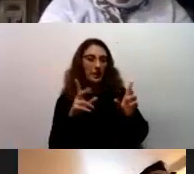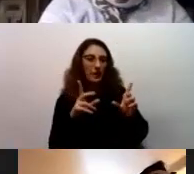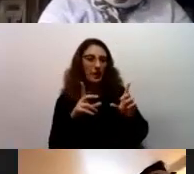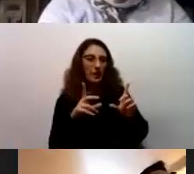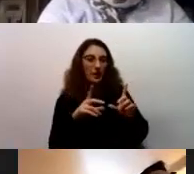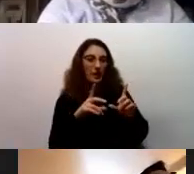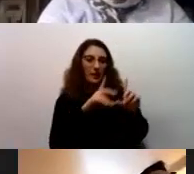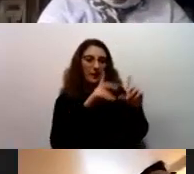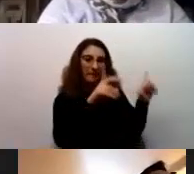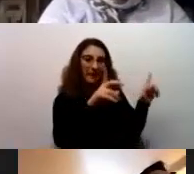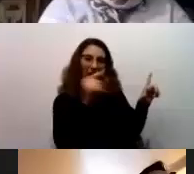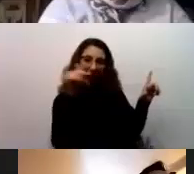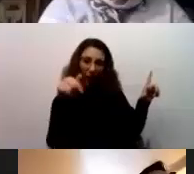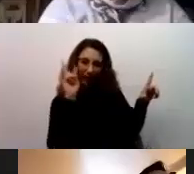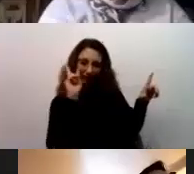ahora lo pueden ver.